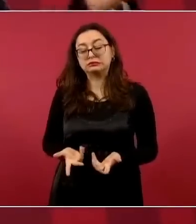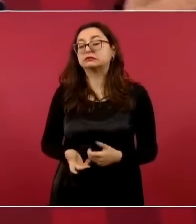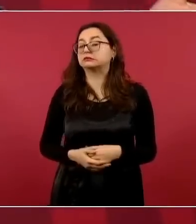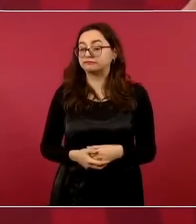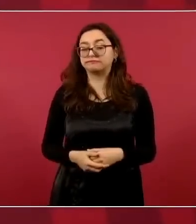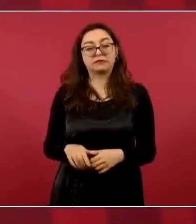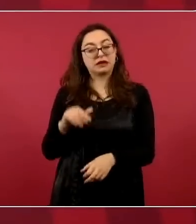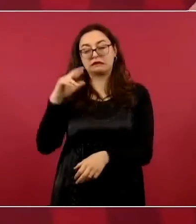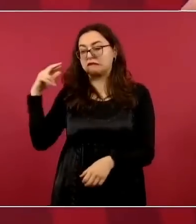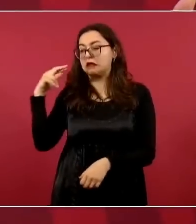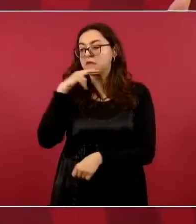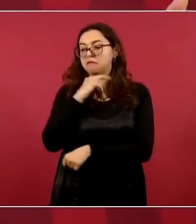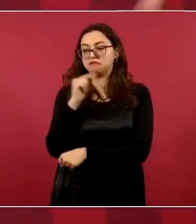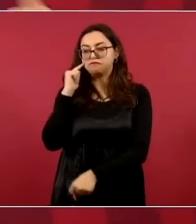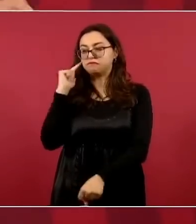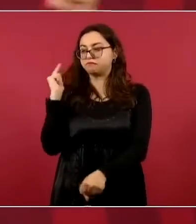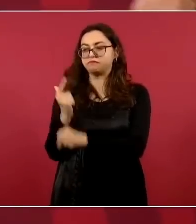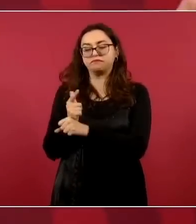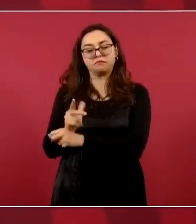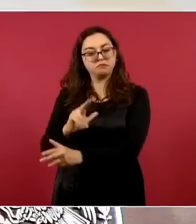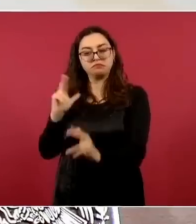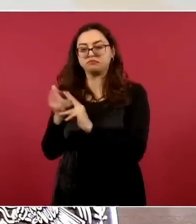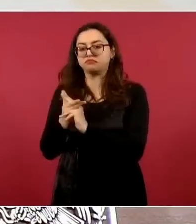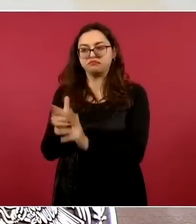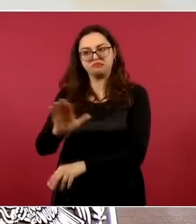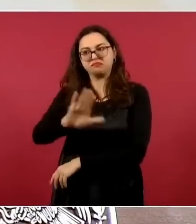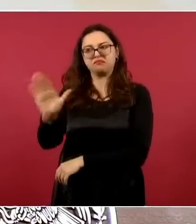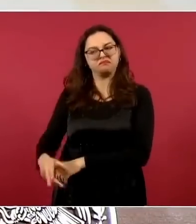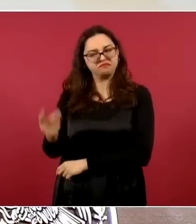Pasar desapercibido, o sea, en los pueblos.